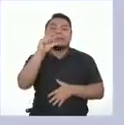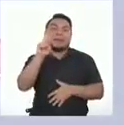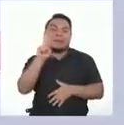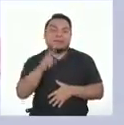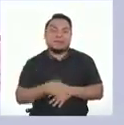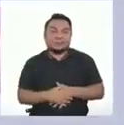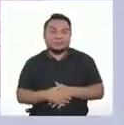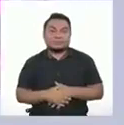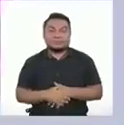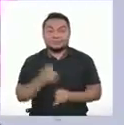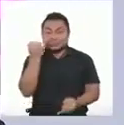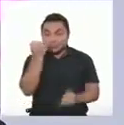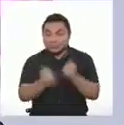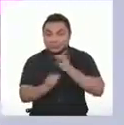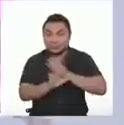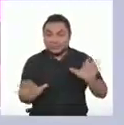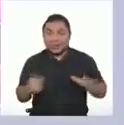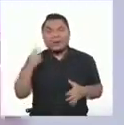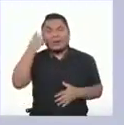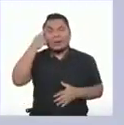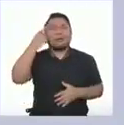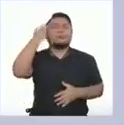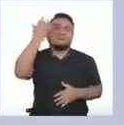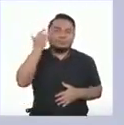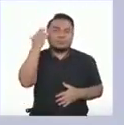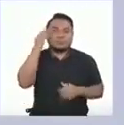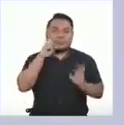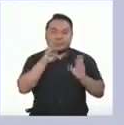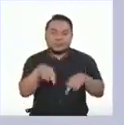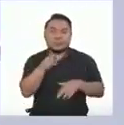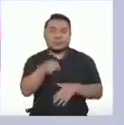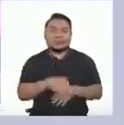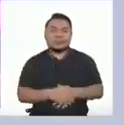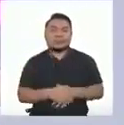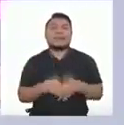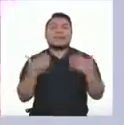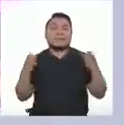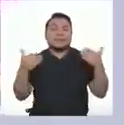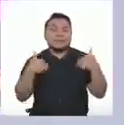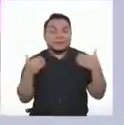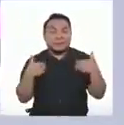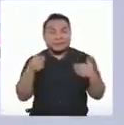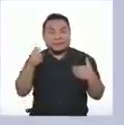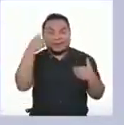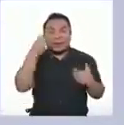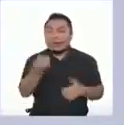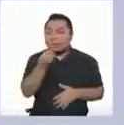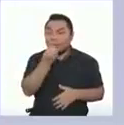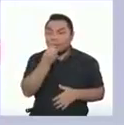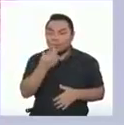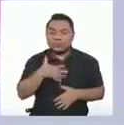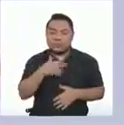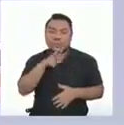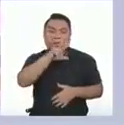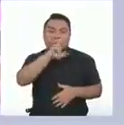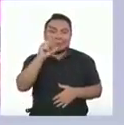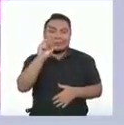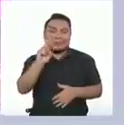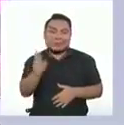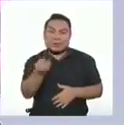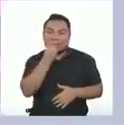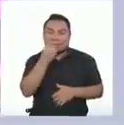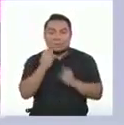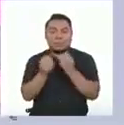gramos. Finalmente comunicamos y analizamos los resultados. Así tenemos que si en el almuerzo como 300